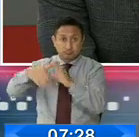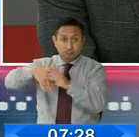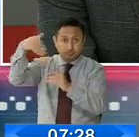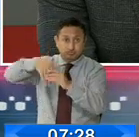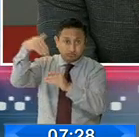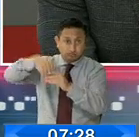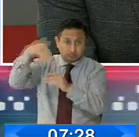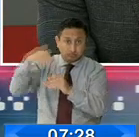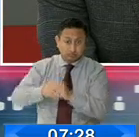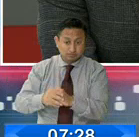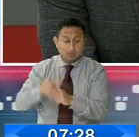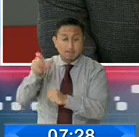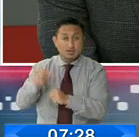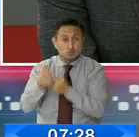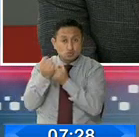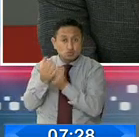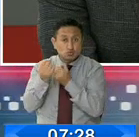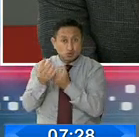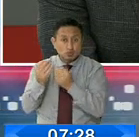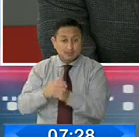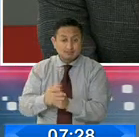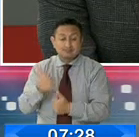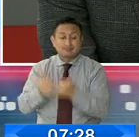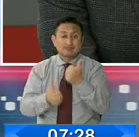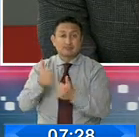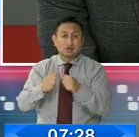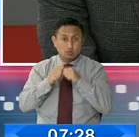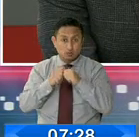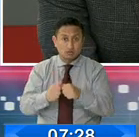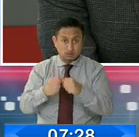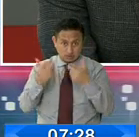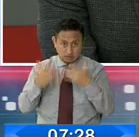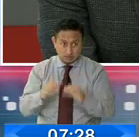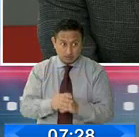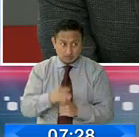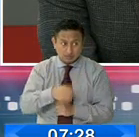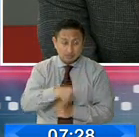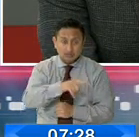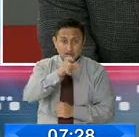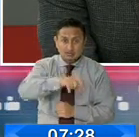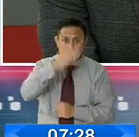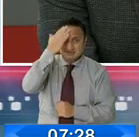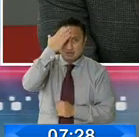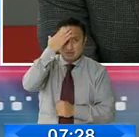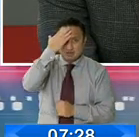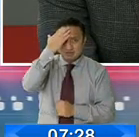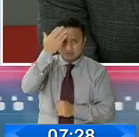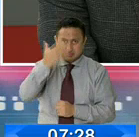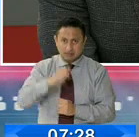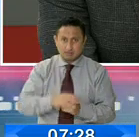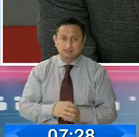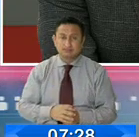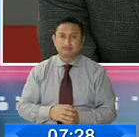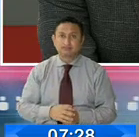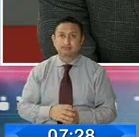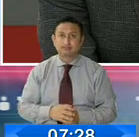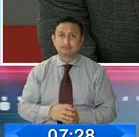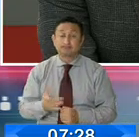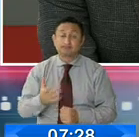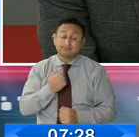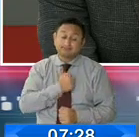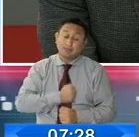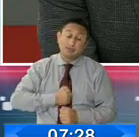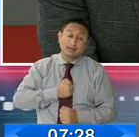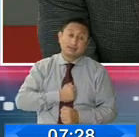informar a la ciudadanía qué candidatos quedan en definitiva para que puedan realizar su selección.